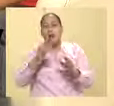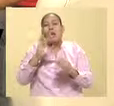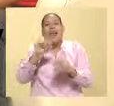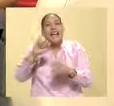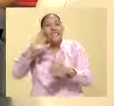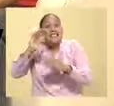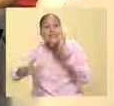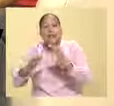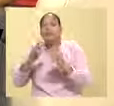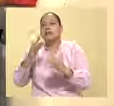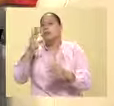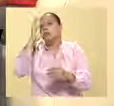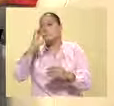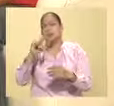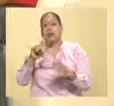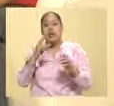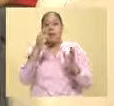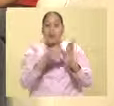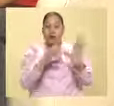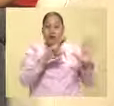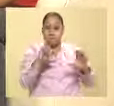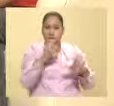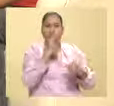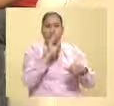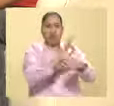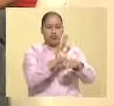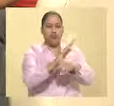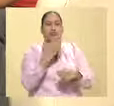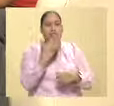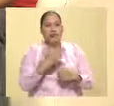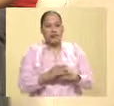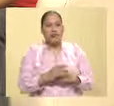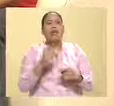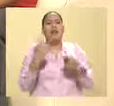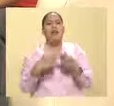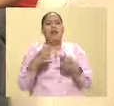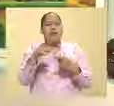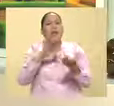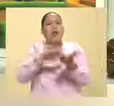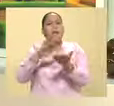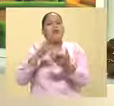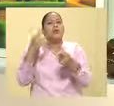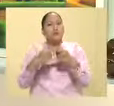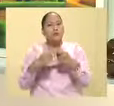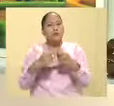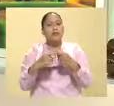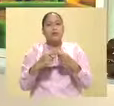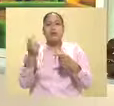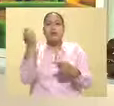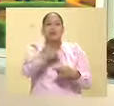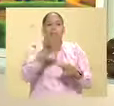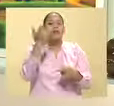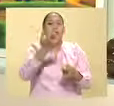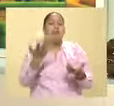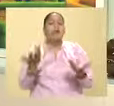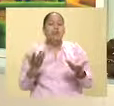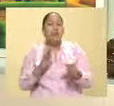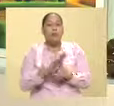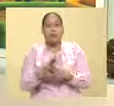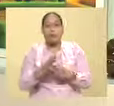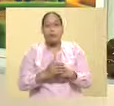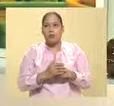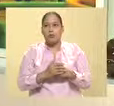el caso y 1800 niños fueron apadrinados quien te apoya cuáles son tus justamente